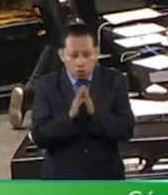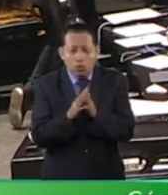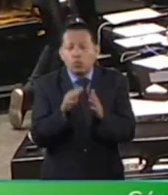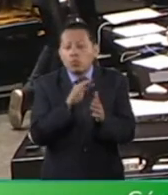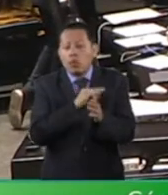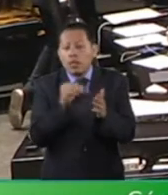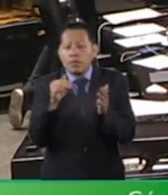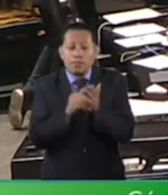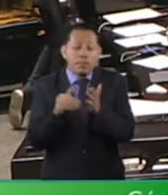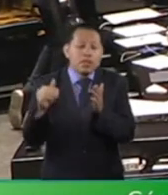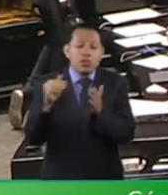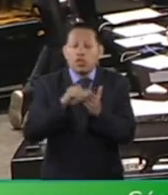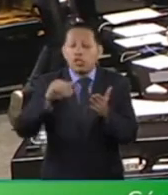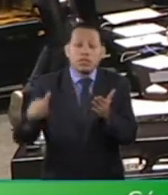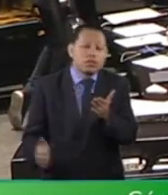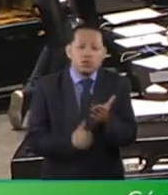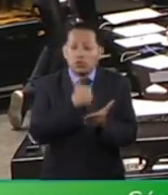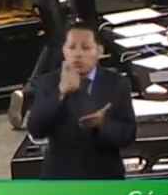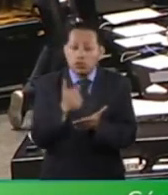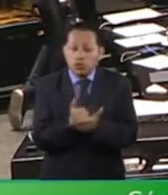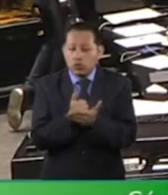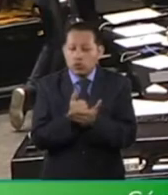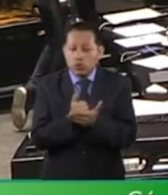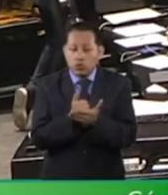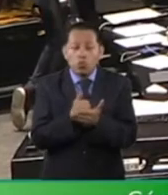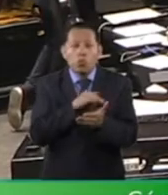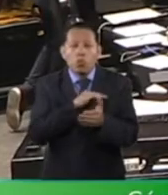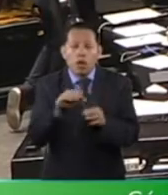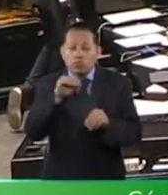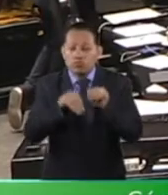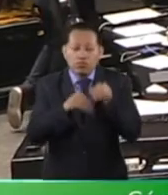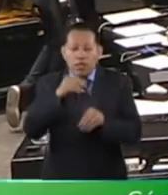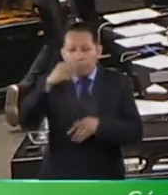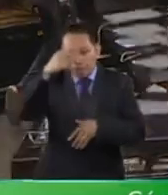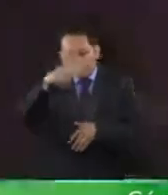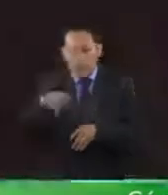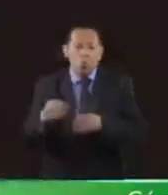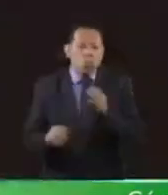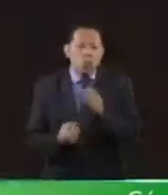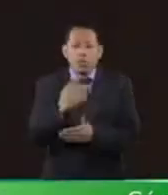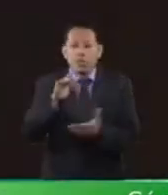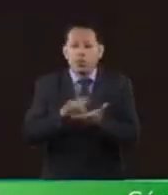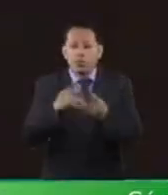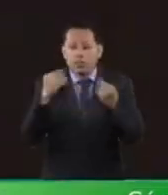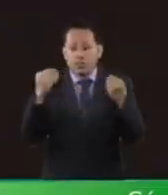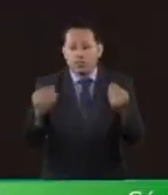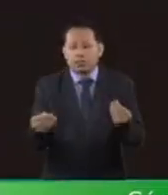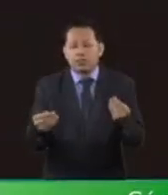con millones de ciudadanos un México nuevo. Muchas gracias.